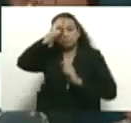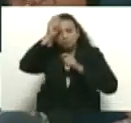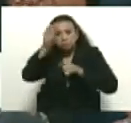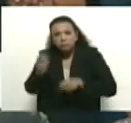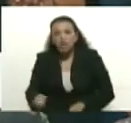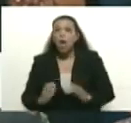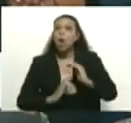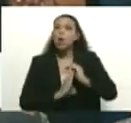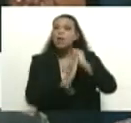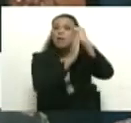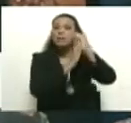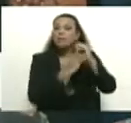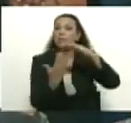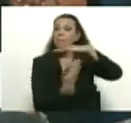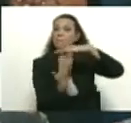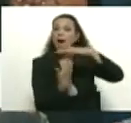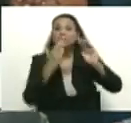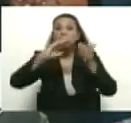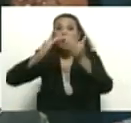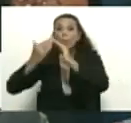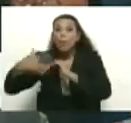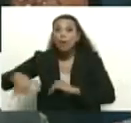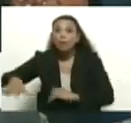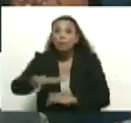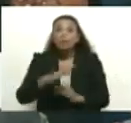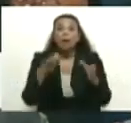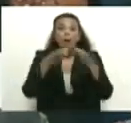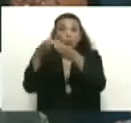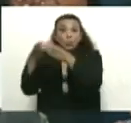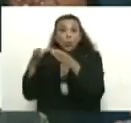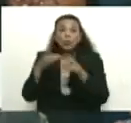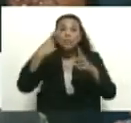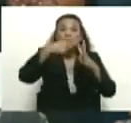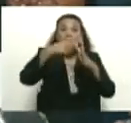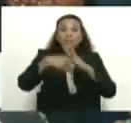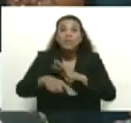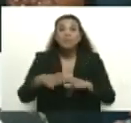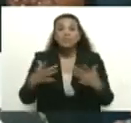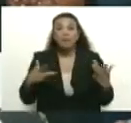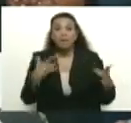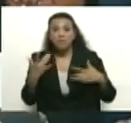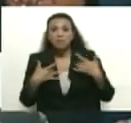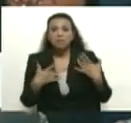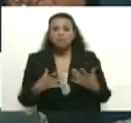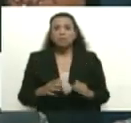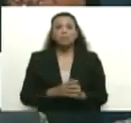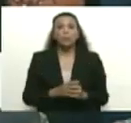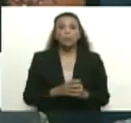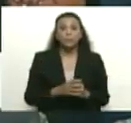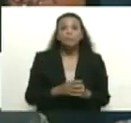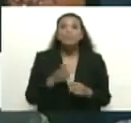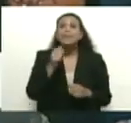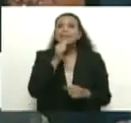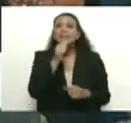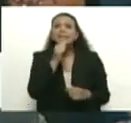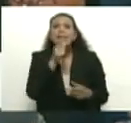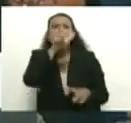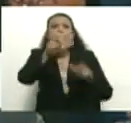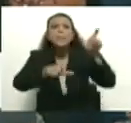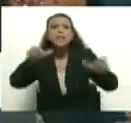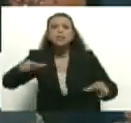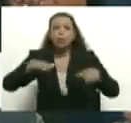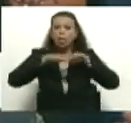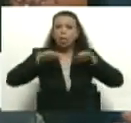a los liderazgos de base. Le hemos pedido a los organizadores de los distintos eventos, los distintos actos, que quienes estén aquí en la